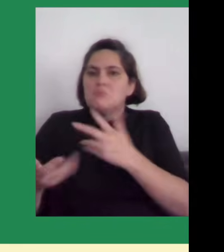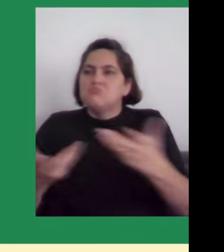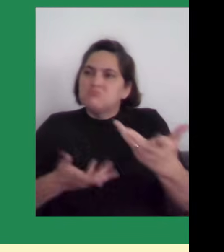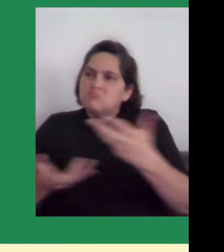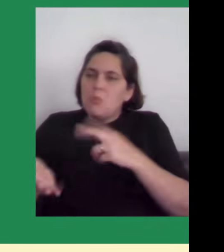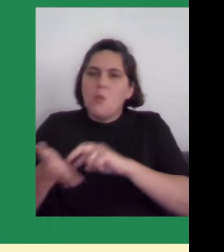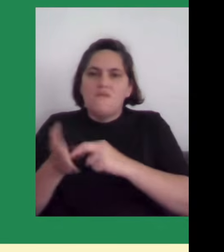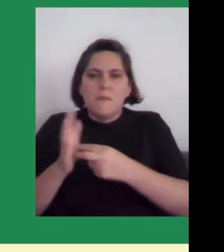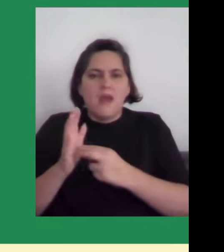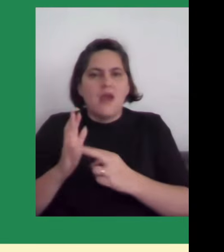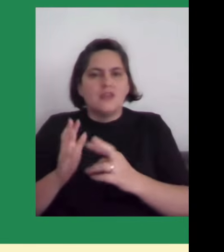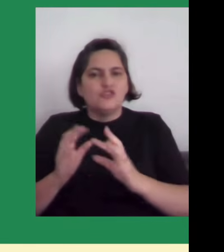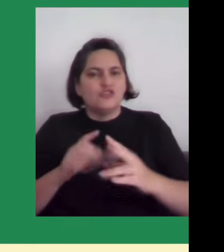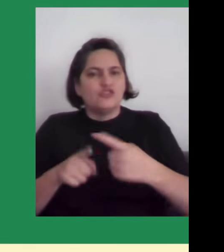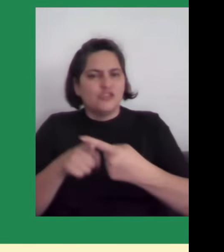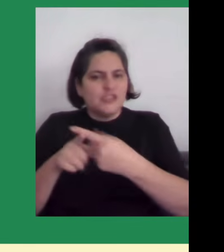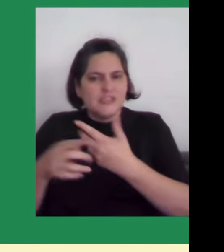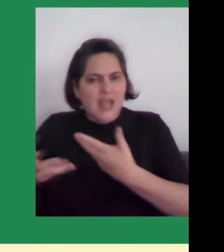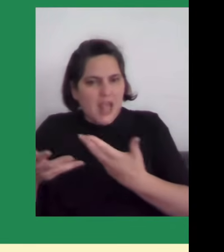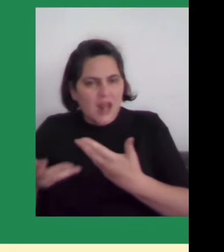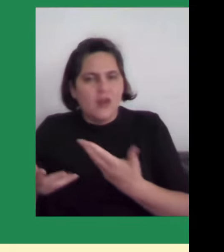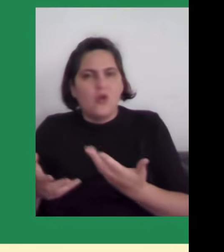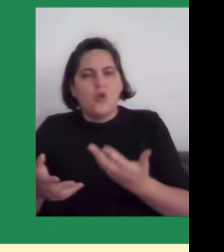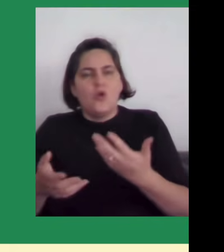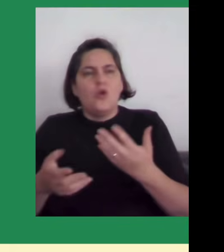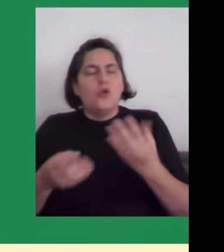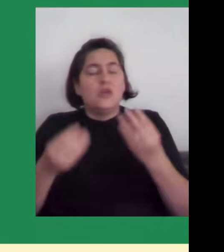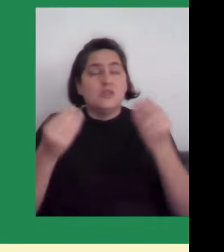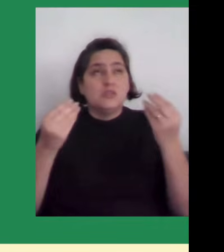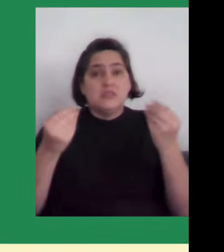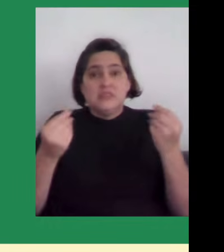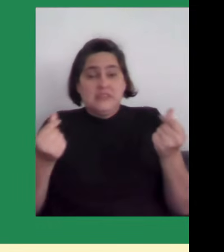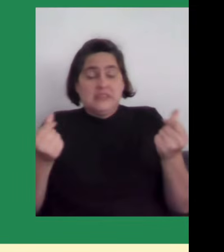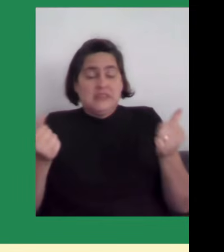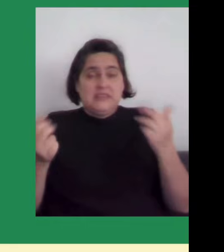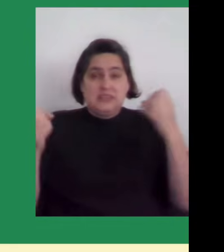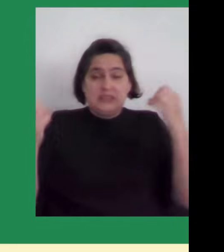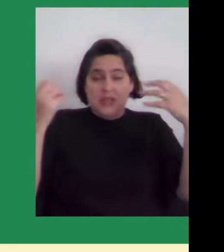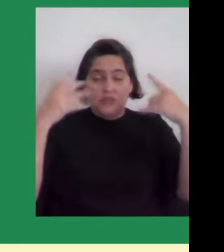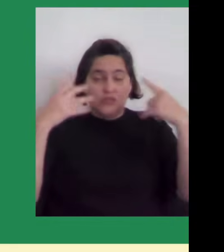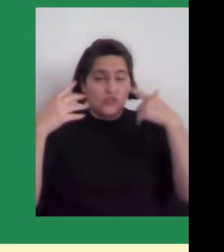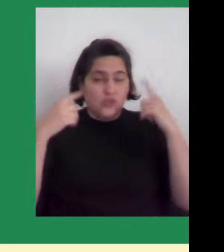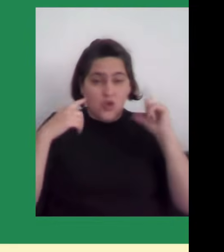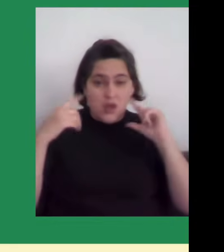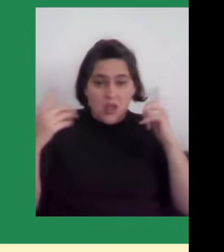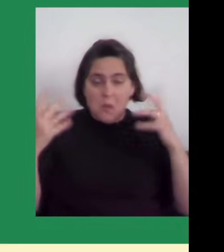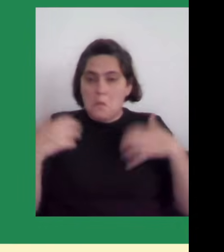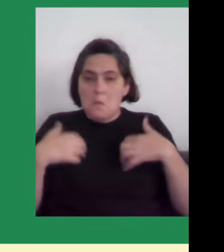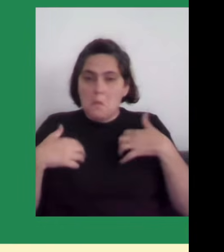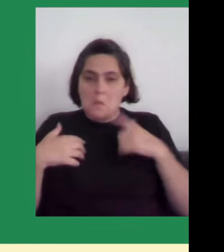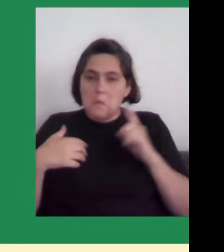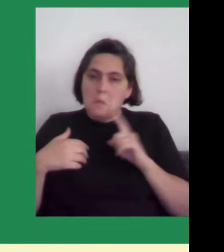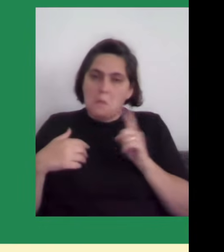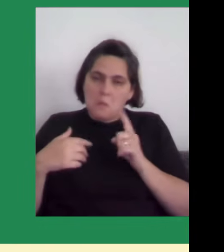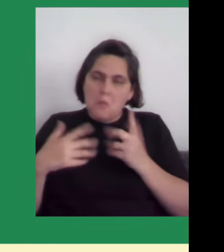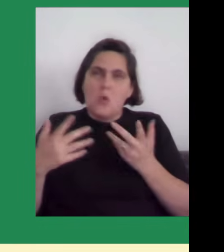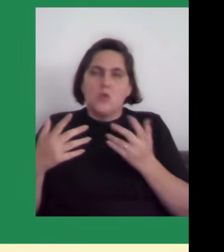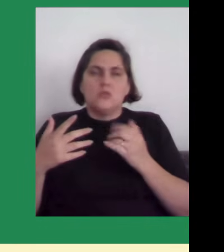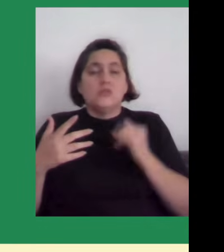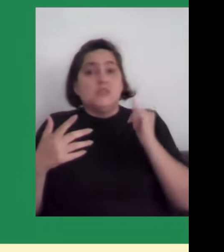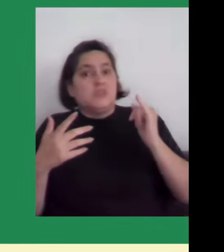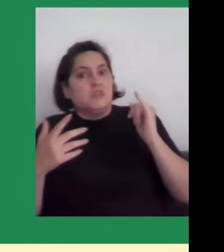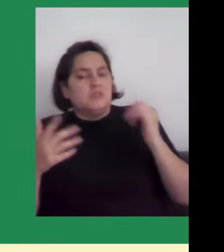ninguna dificultad en los estímulos sensoriales, ¿ya? Pero puedo tener otra persona que, no,